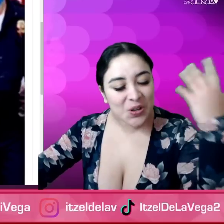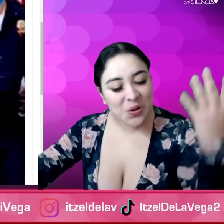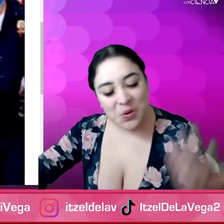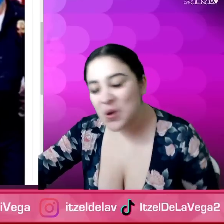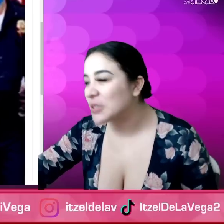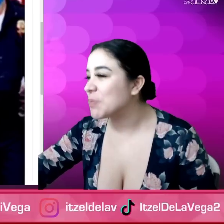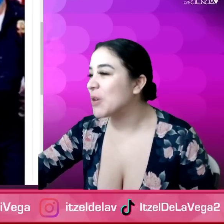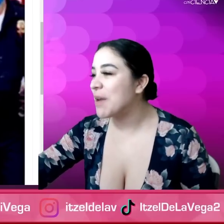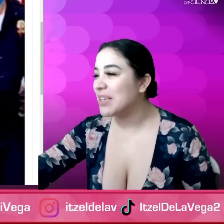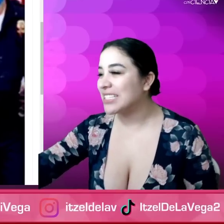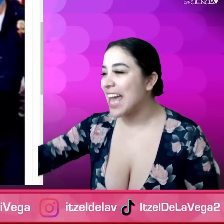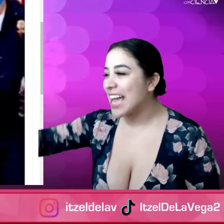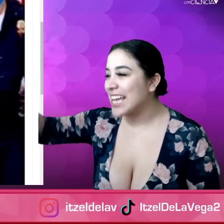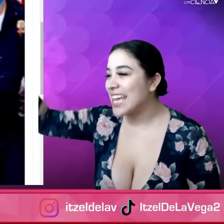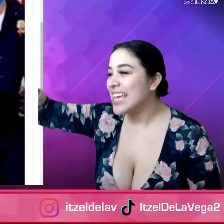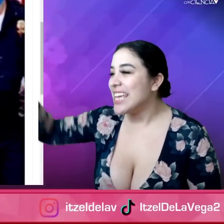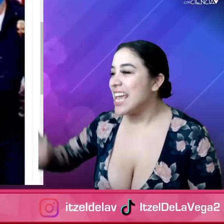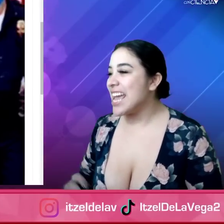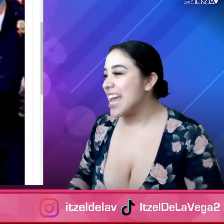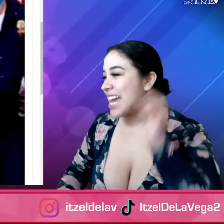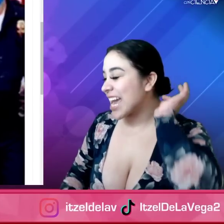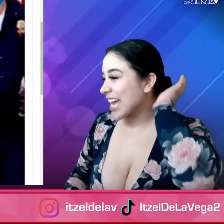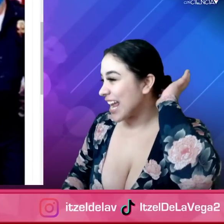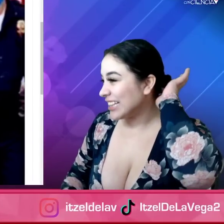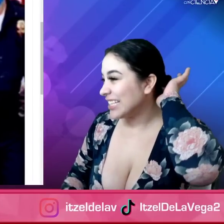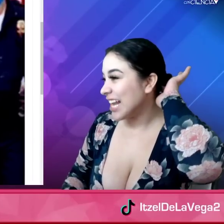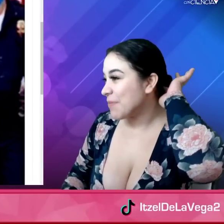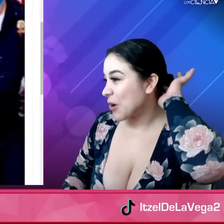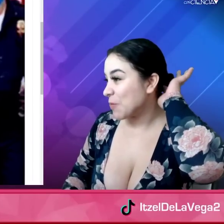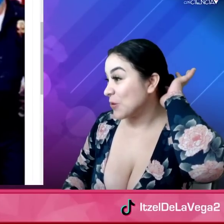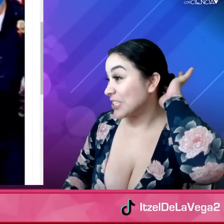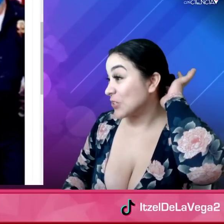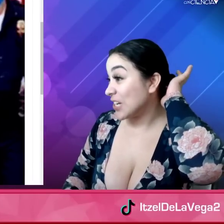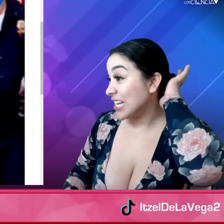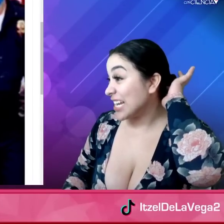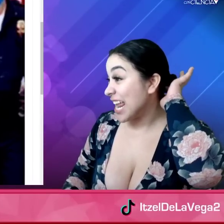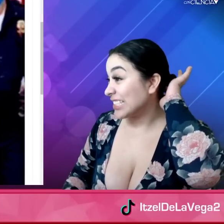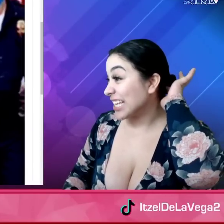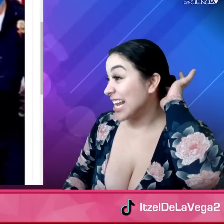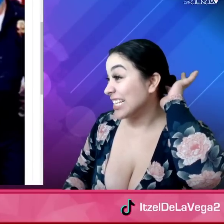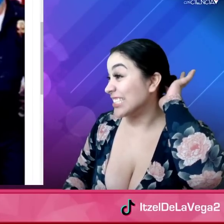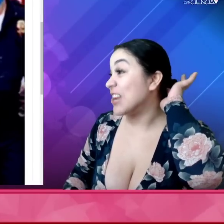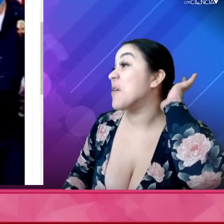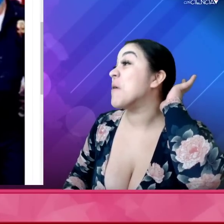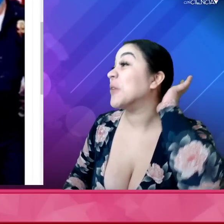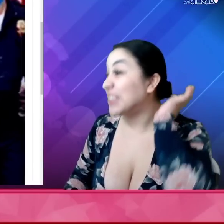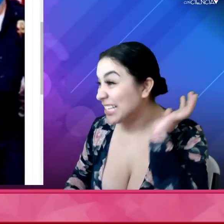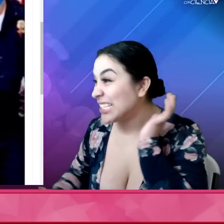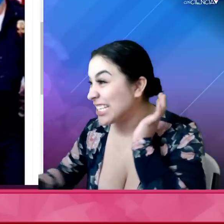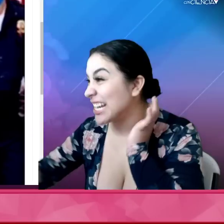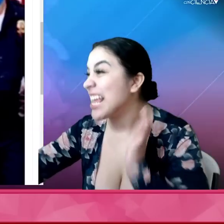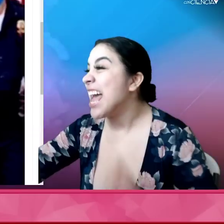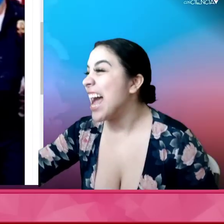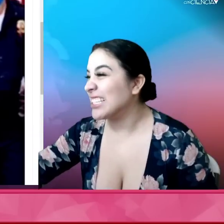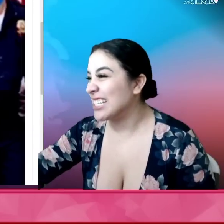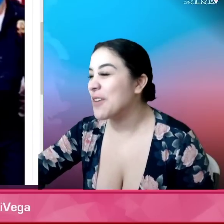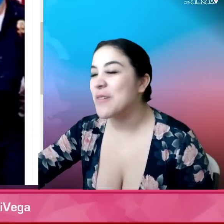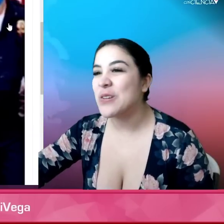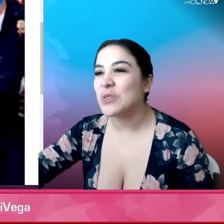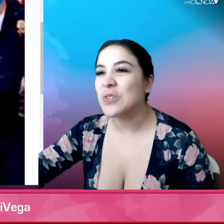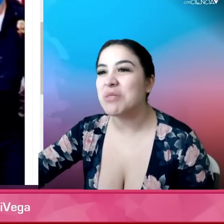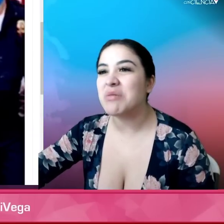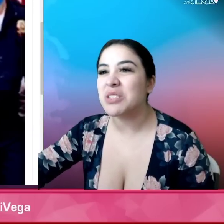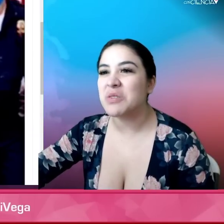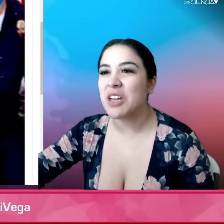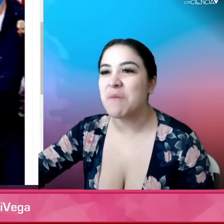se siente orgulloso para el mensaje que que él tiene la mejor pronunciación en inglés que él es el nuevo teacher así